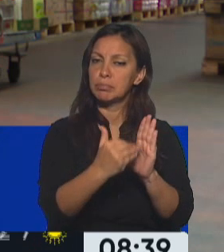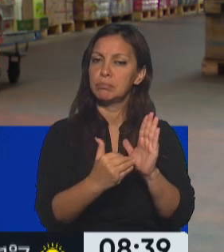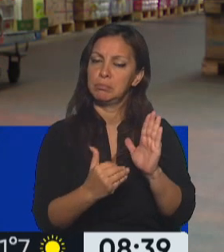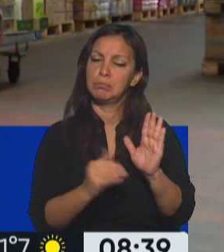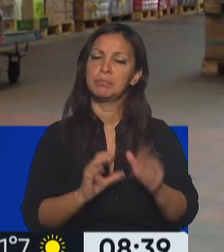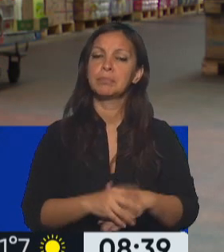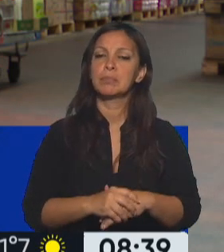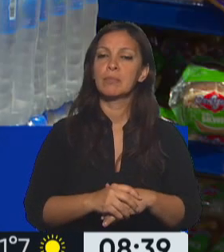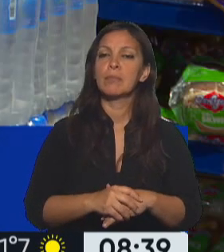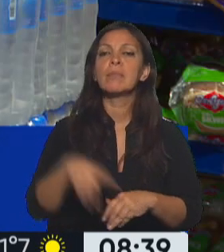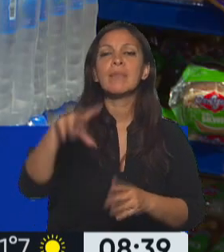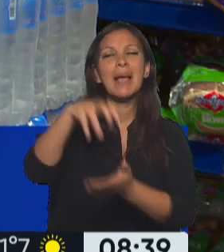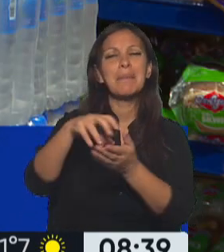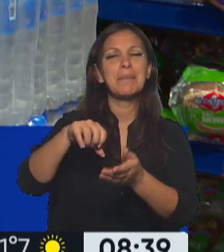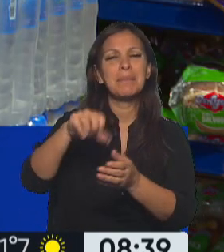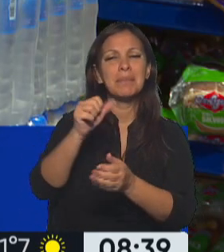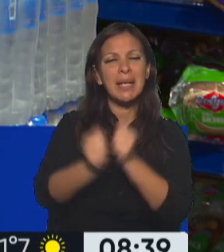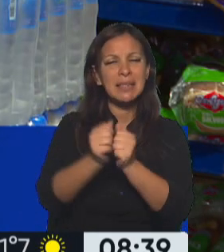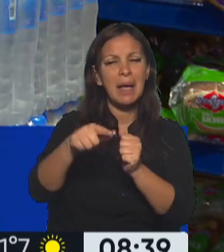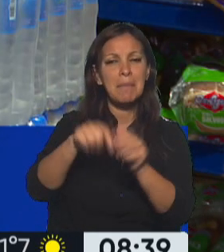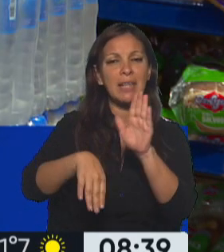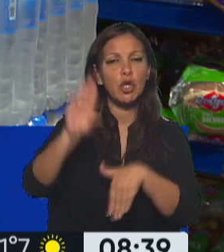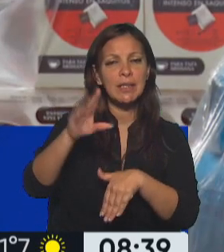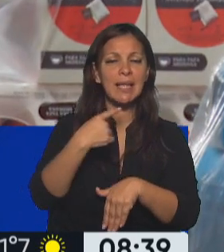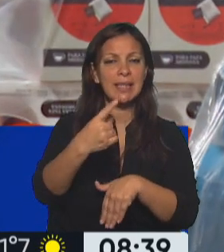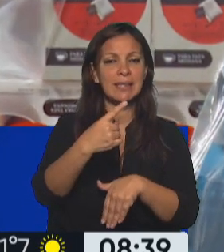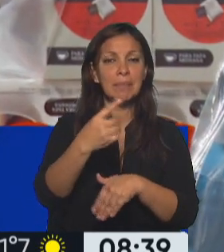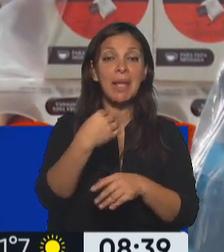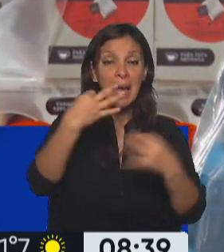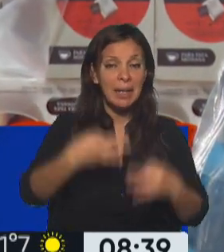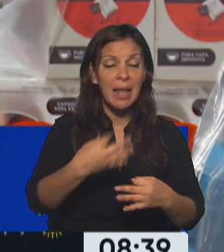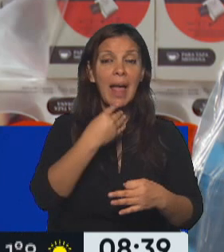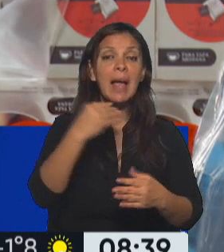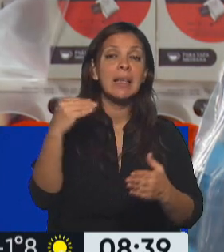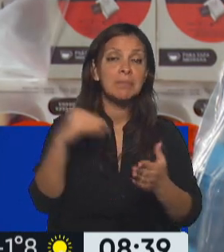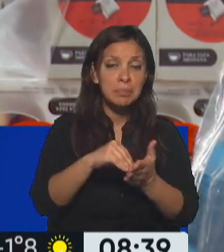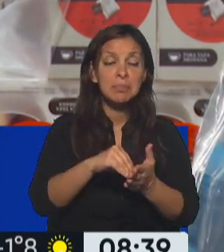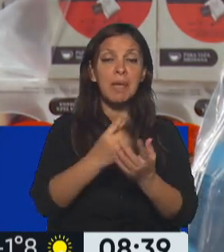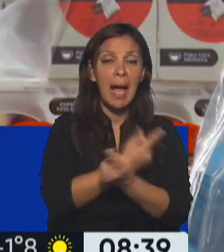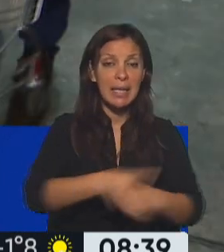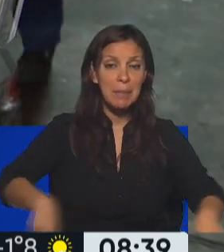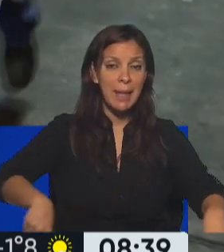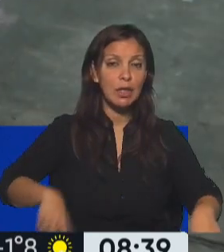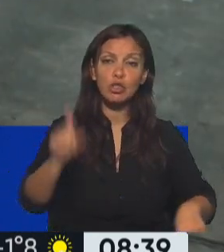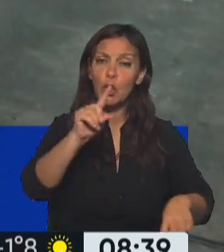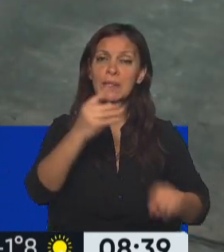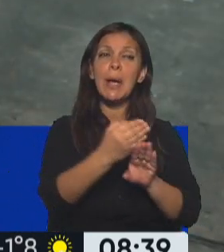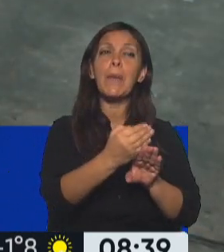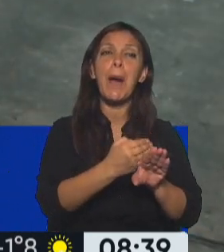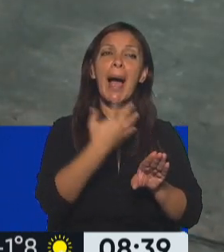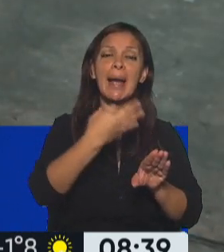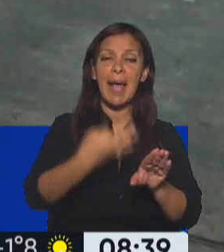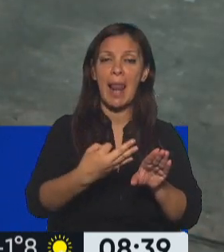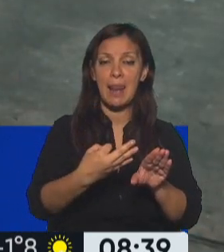mayorista explican que quizás los alimentos no tienen una baja real, sino que fueron sobrevaluados en diciembre, llegando ahora a